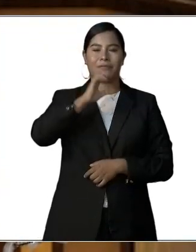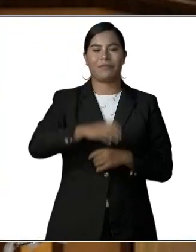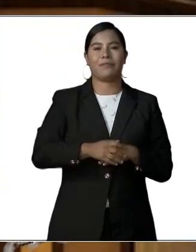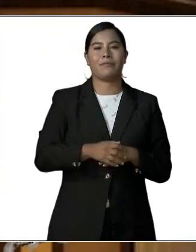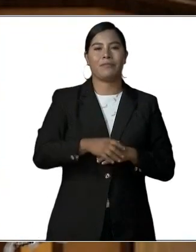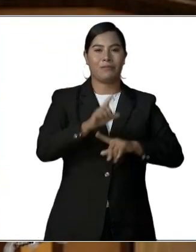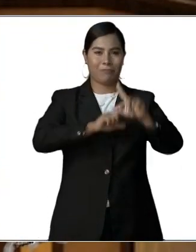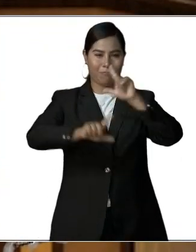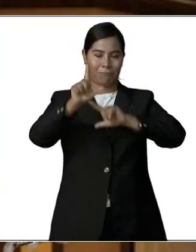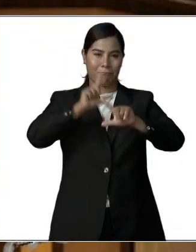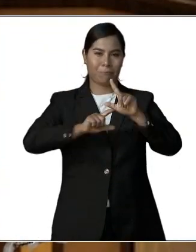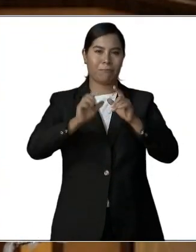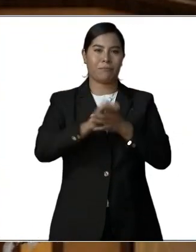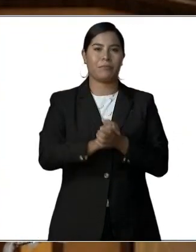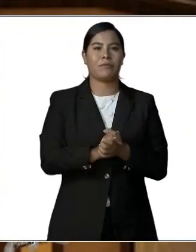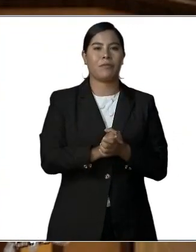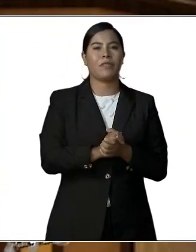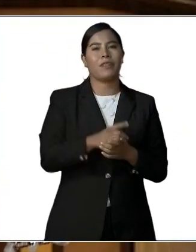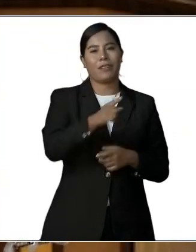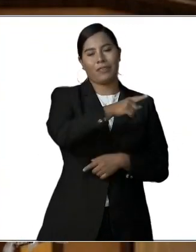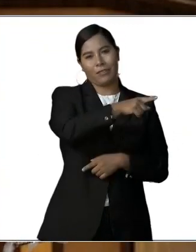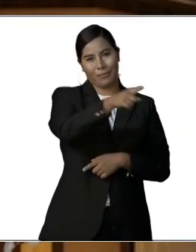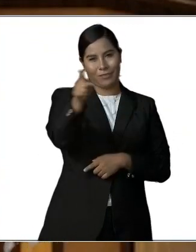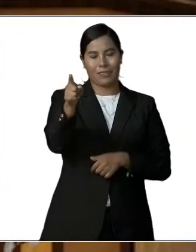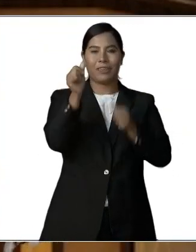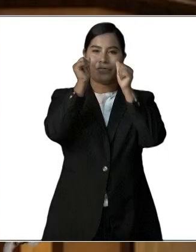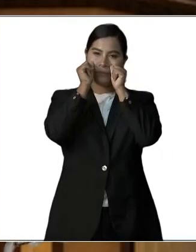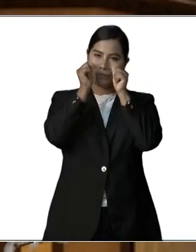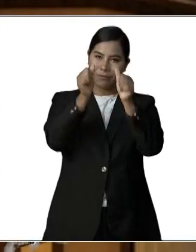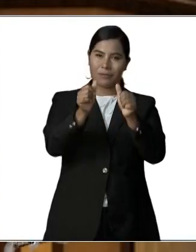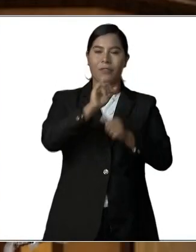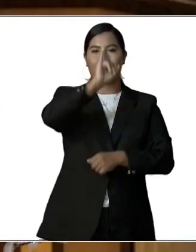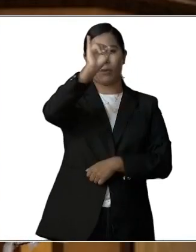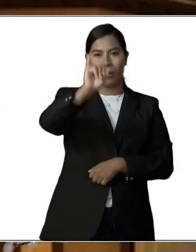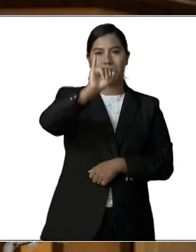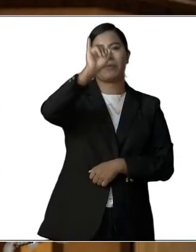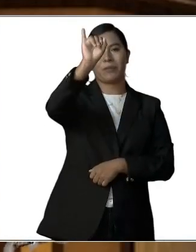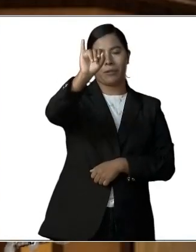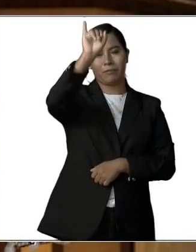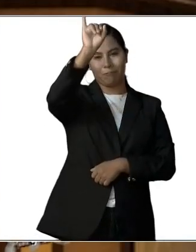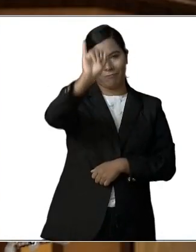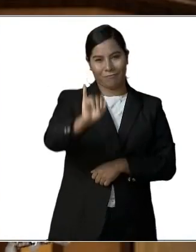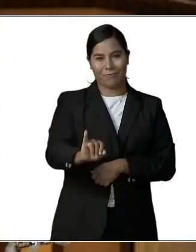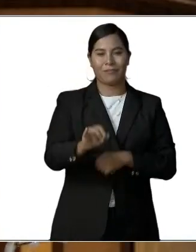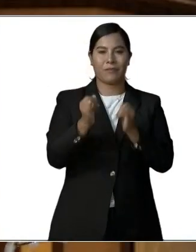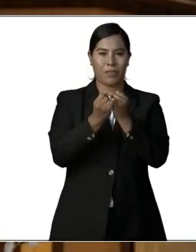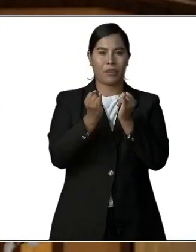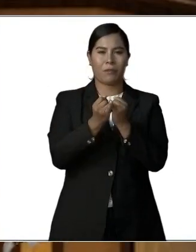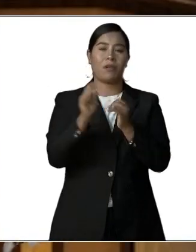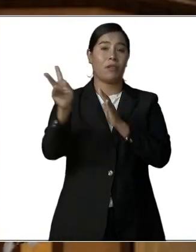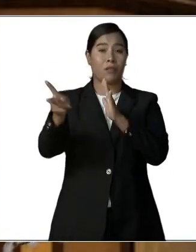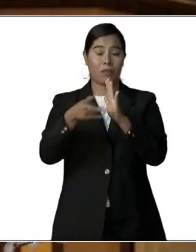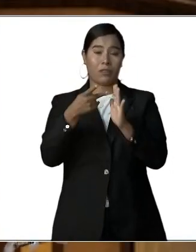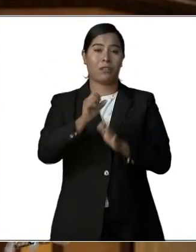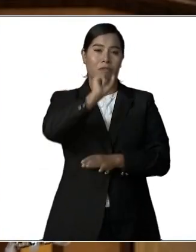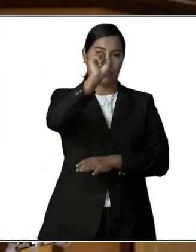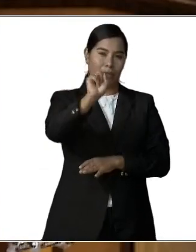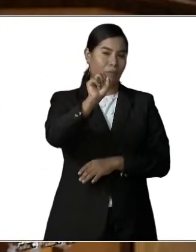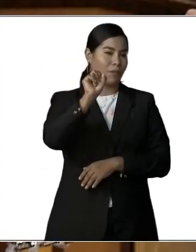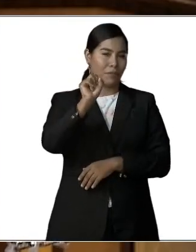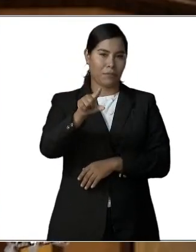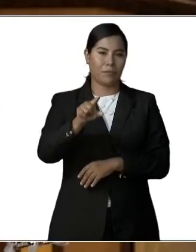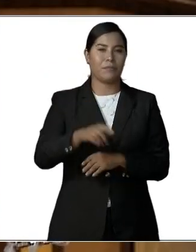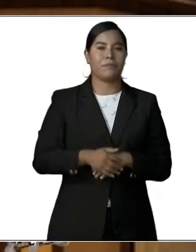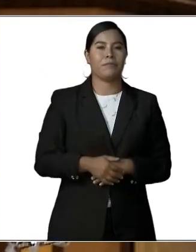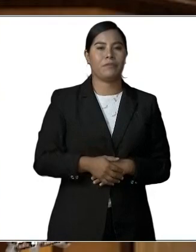mexicana, y pues sobre todo a usted que nos sintoniza jueves a jueves y en repetición los sábados aquí en TV UGED. Pues nos despedimos,